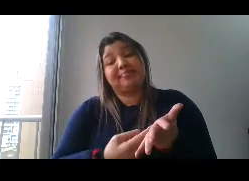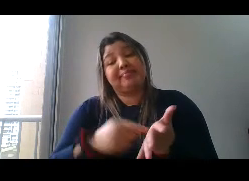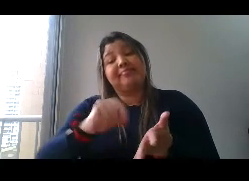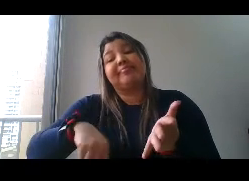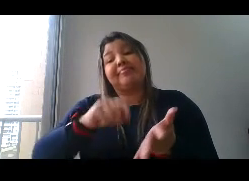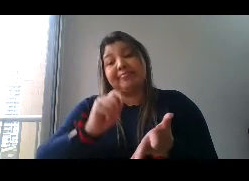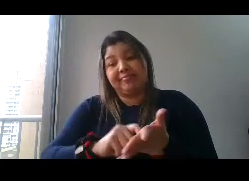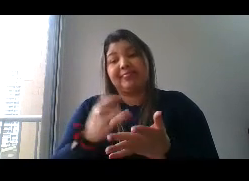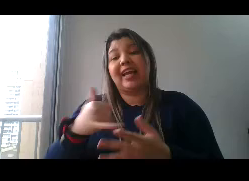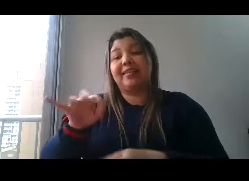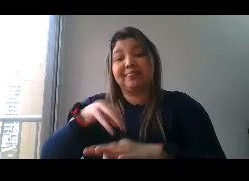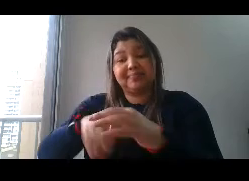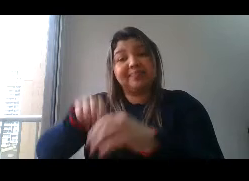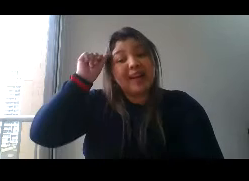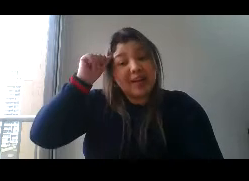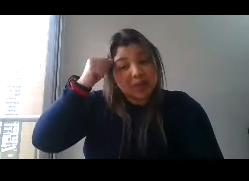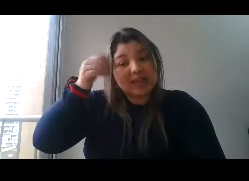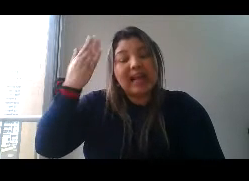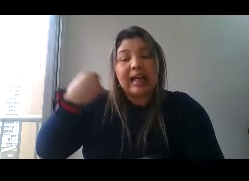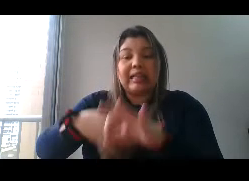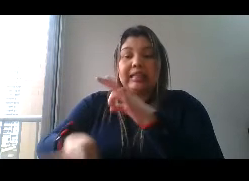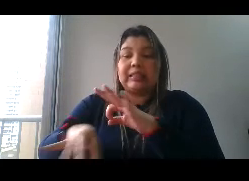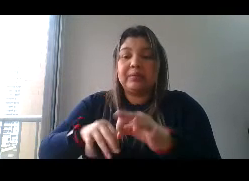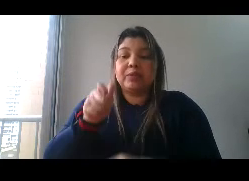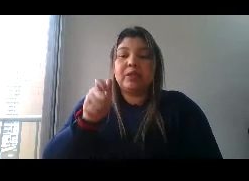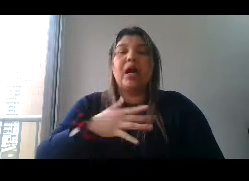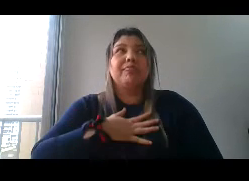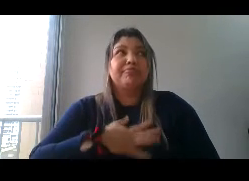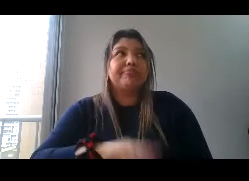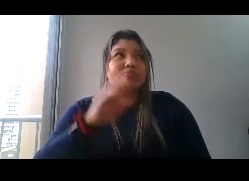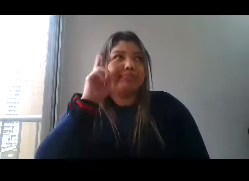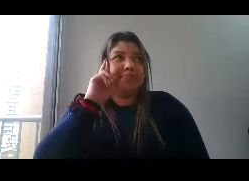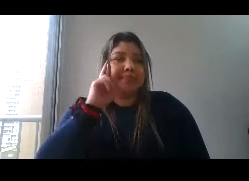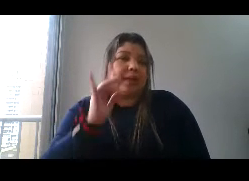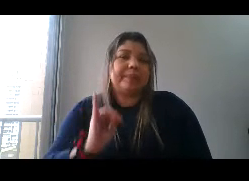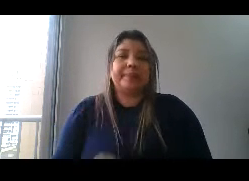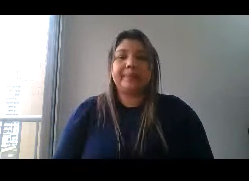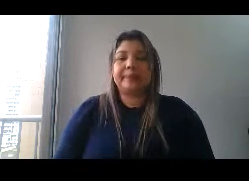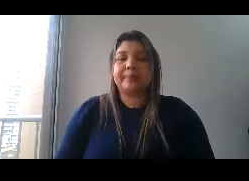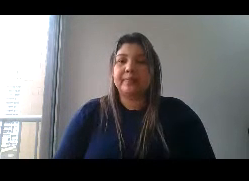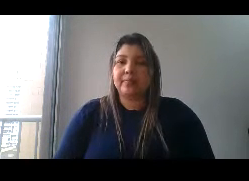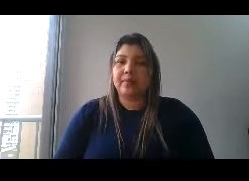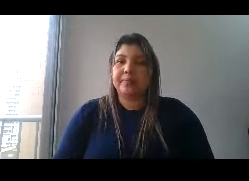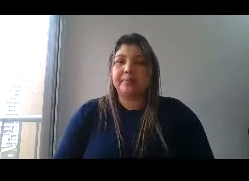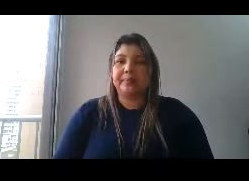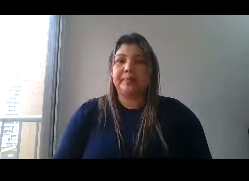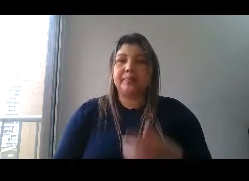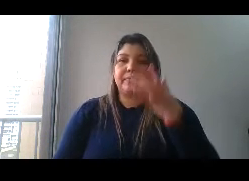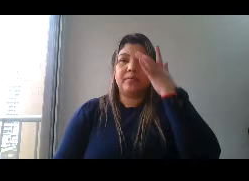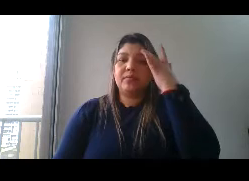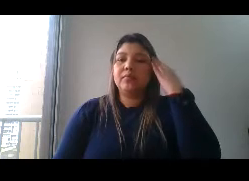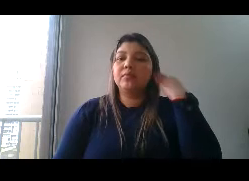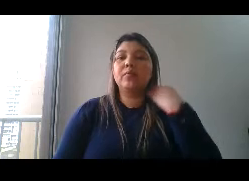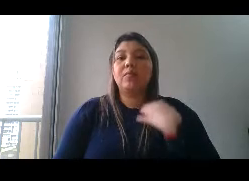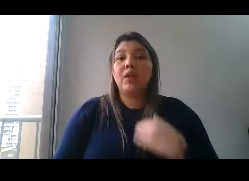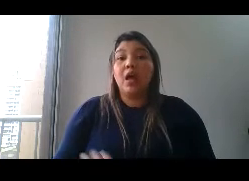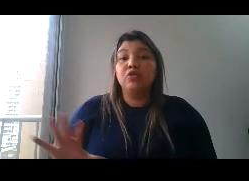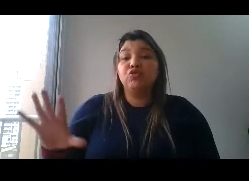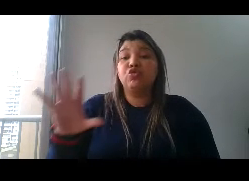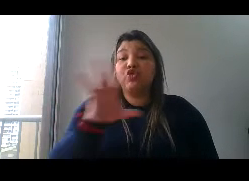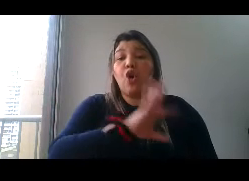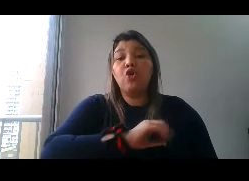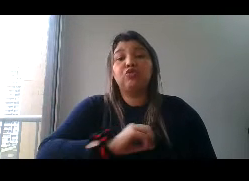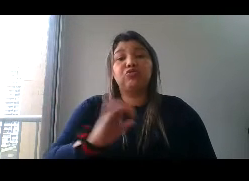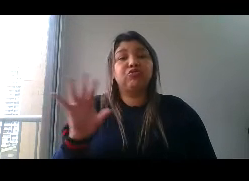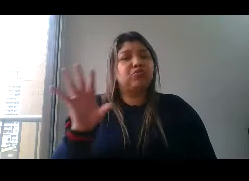algún tipo de queja contra su atención. Para todos los servicios, ¿cierto? Para todos los